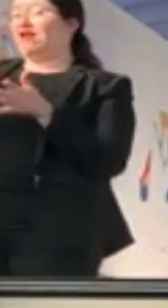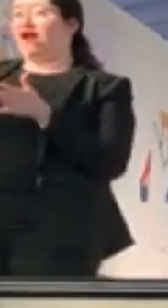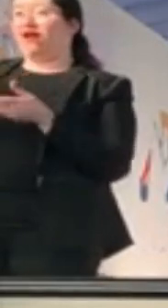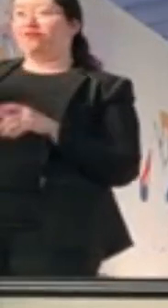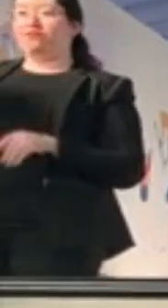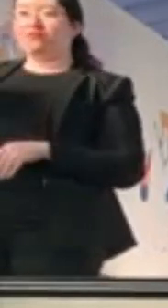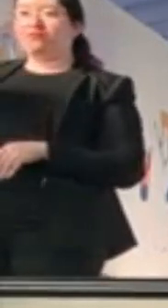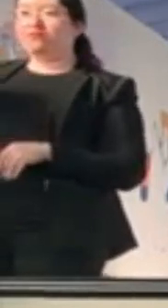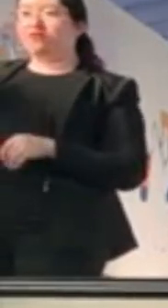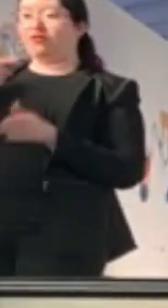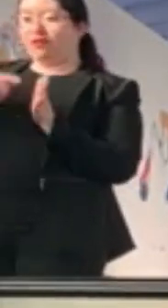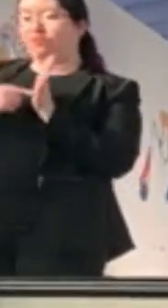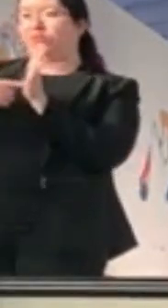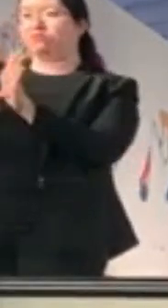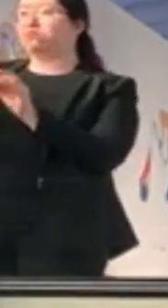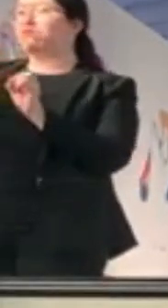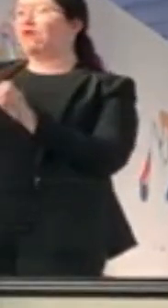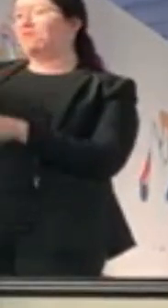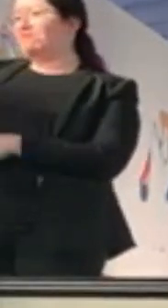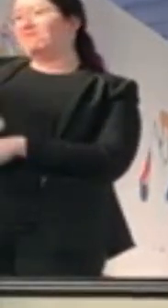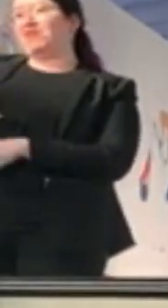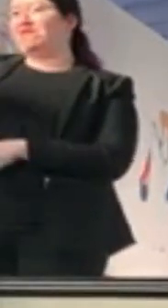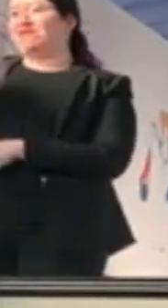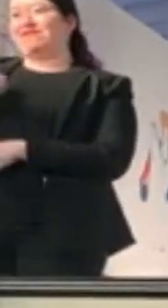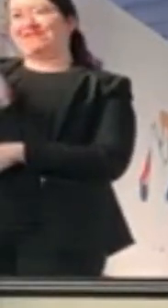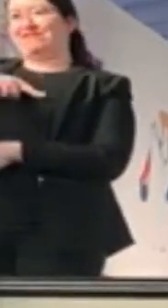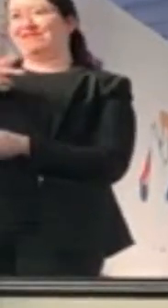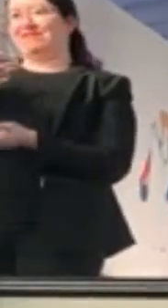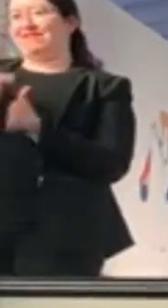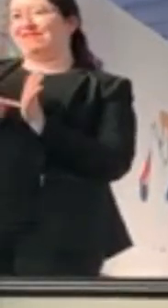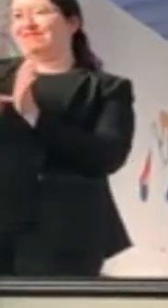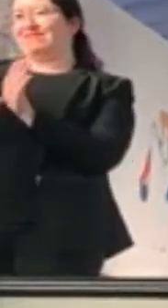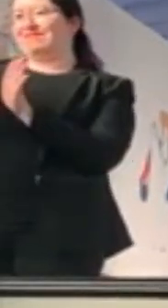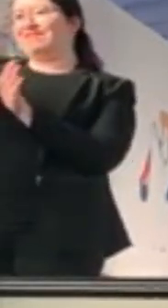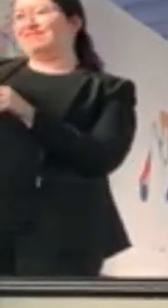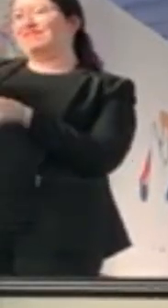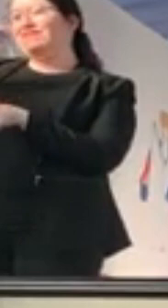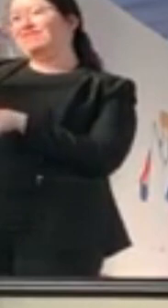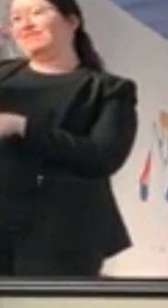hizo, en versión facsimilar, la vamos a presentar aquí en la Feria del Libro.